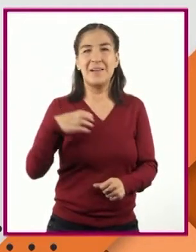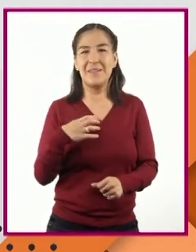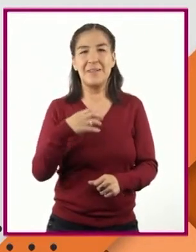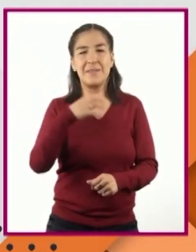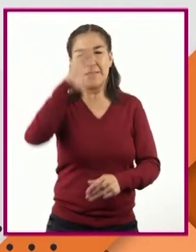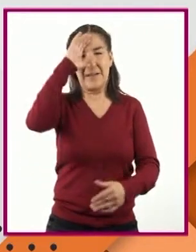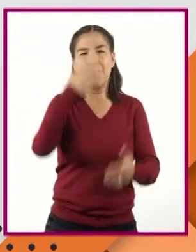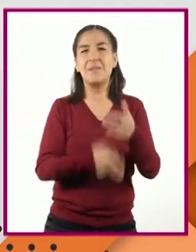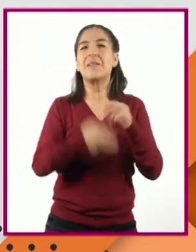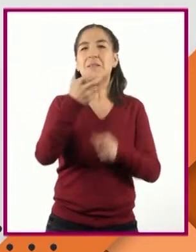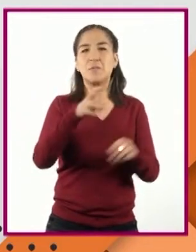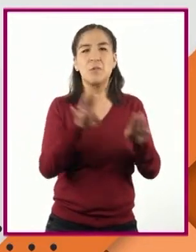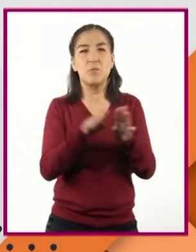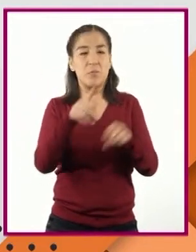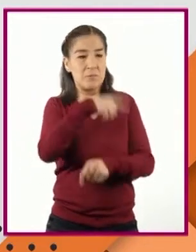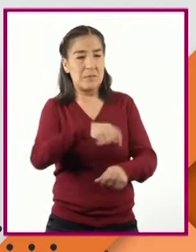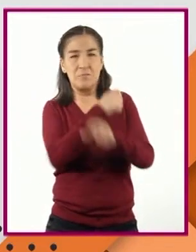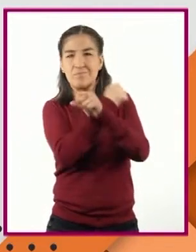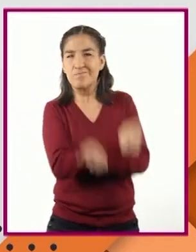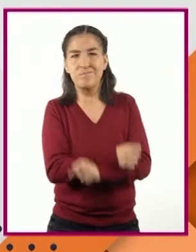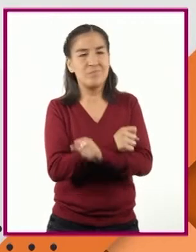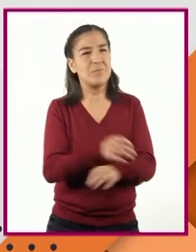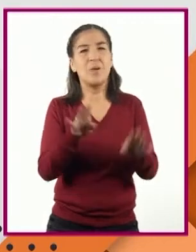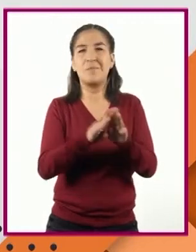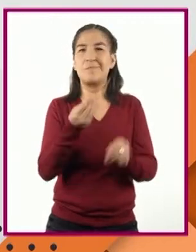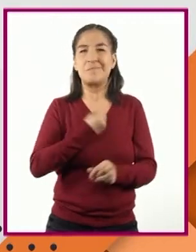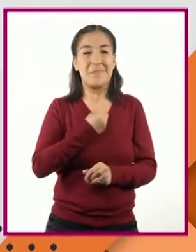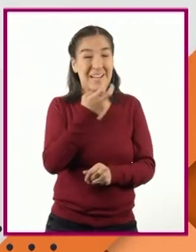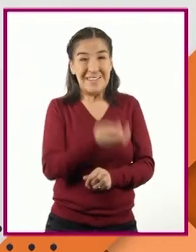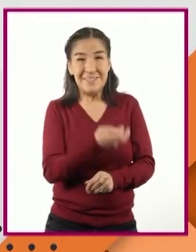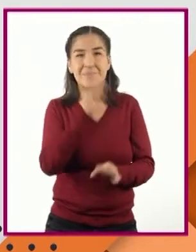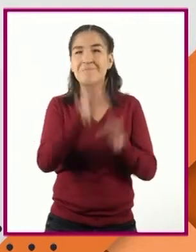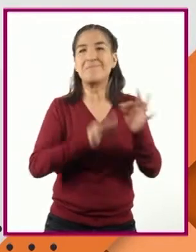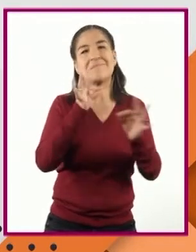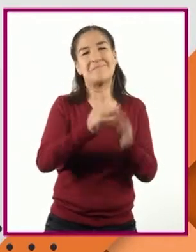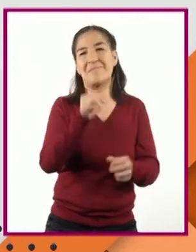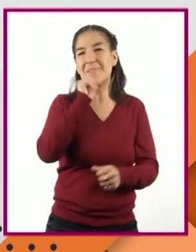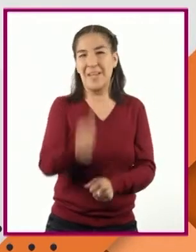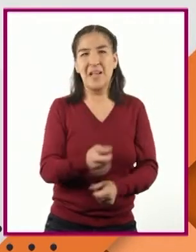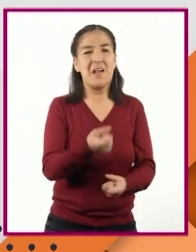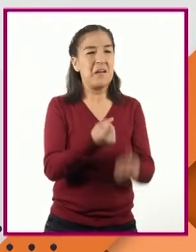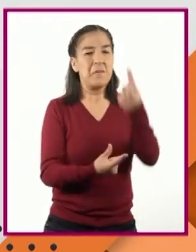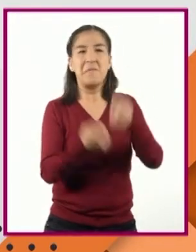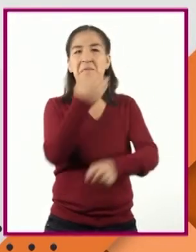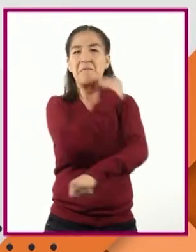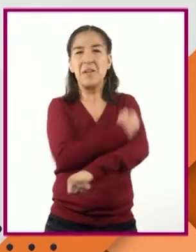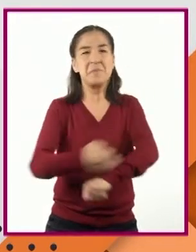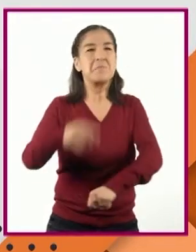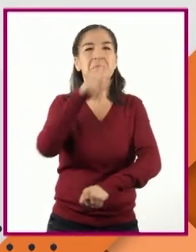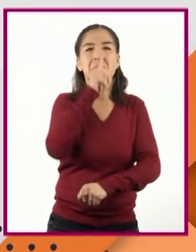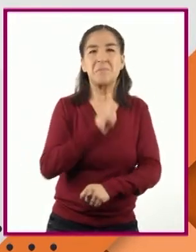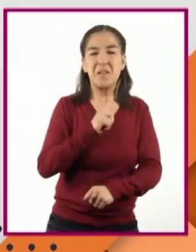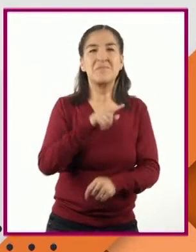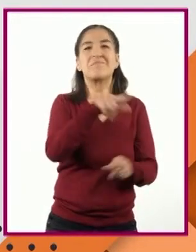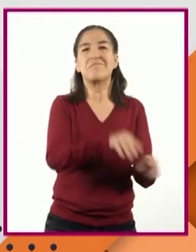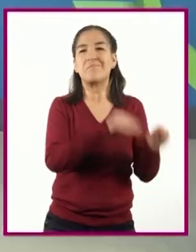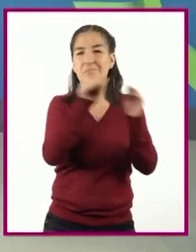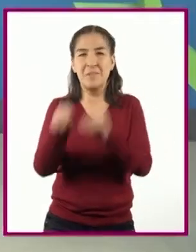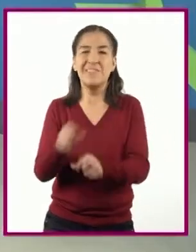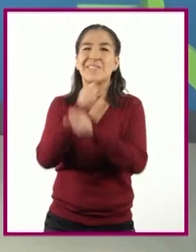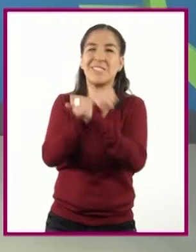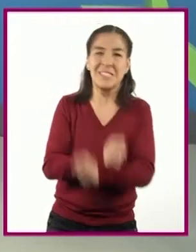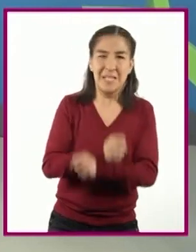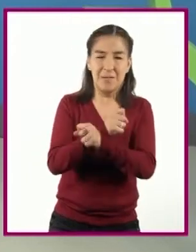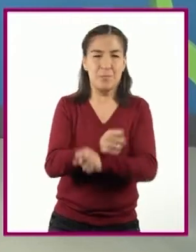no se toleraría la esclavitud. Esto no se cumplió, ya que muchas familias mintieron y llegaron con esclavos.